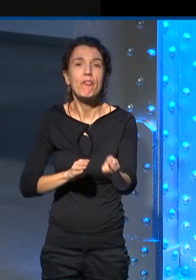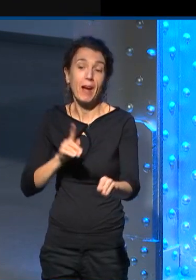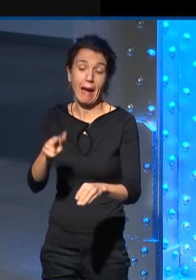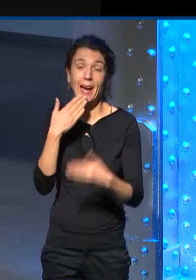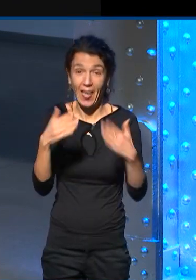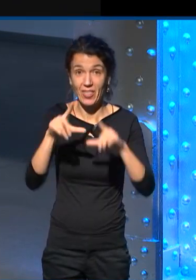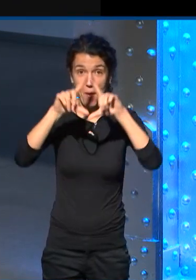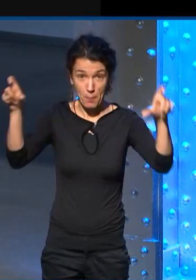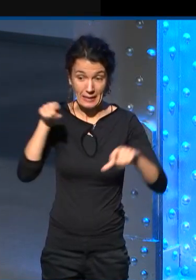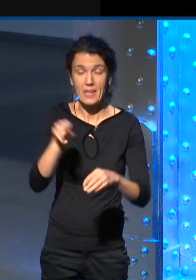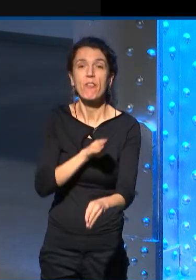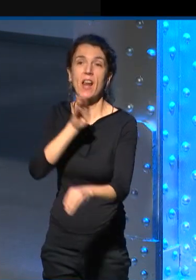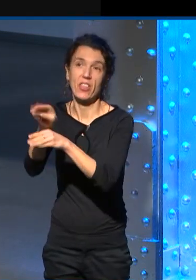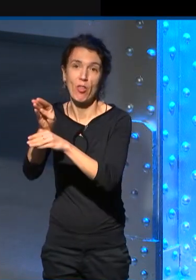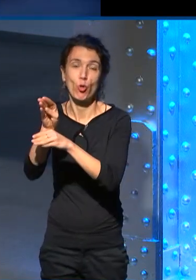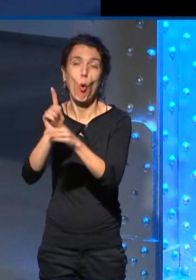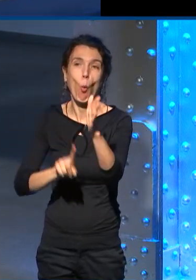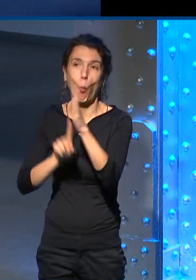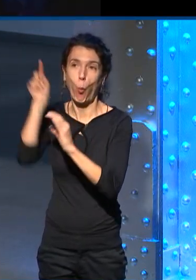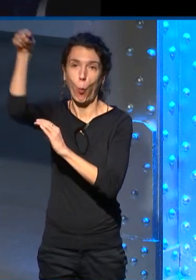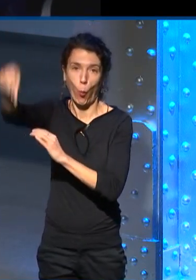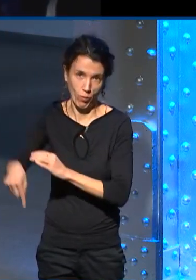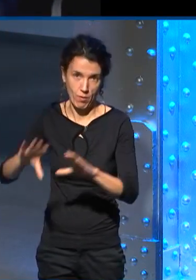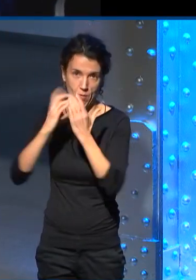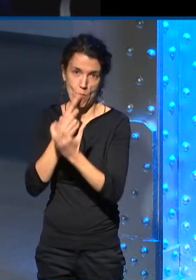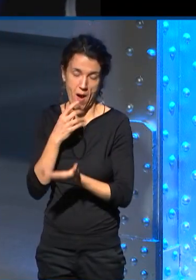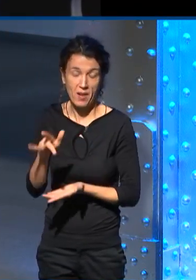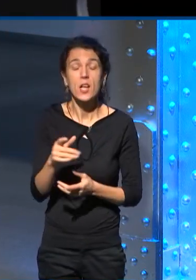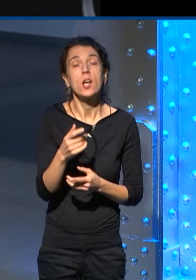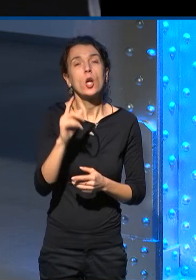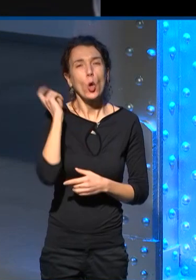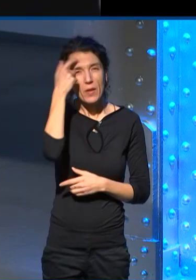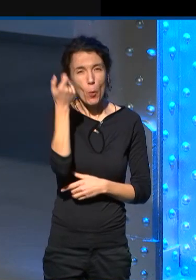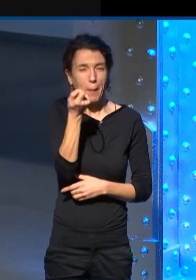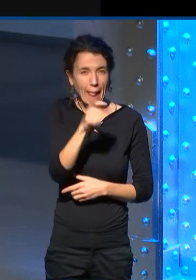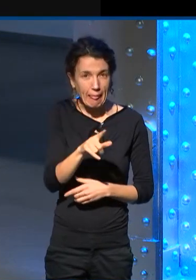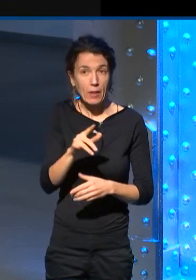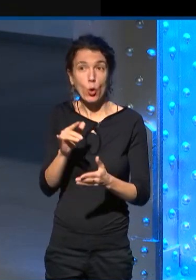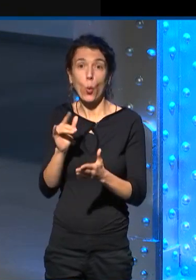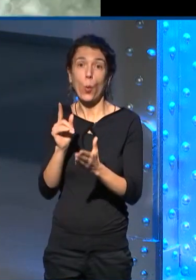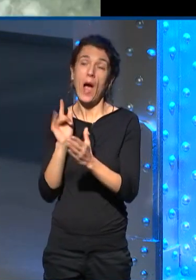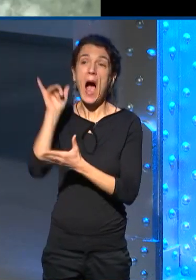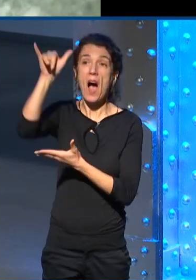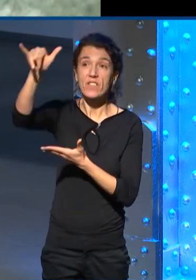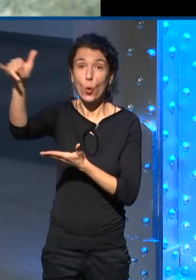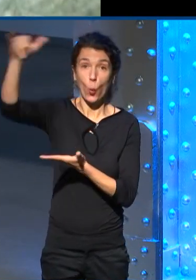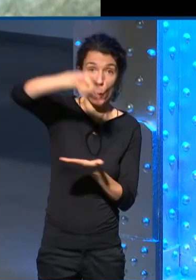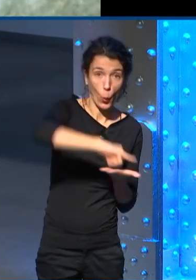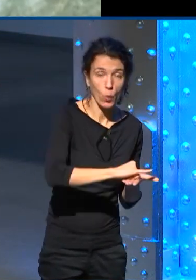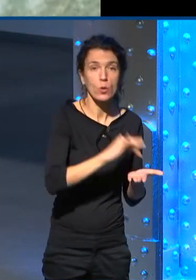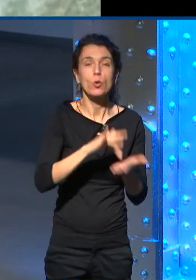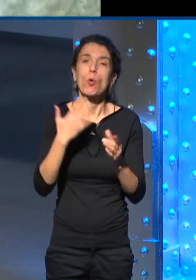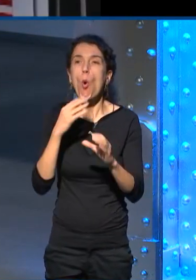espacial. Pero bueno, es un concepto pues parecido, lo que pasa que en vez de un avión que vuelve, etcétera, y aterriza, pues eso son